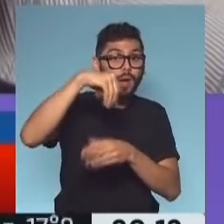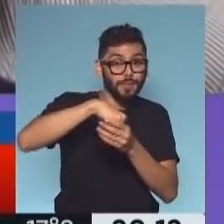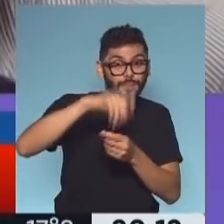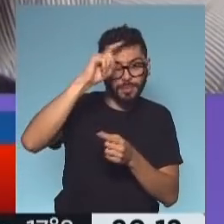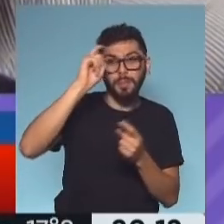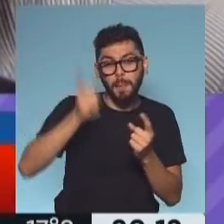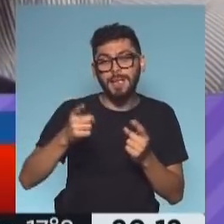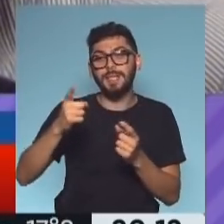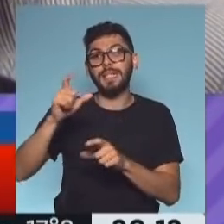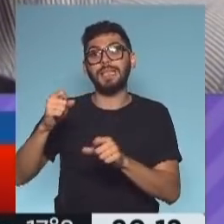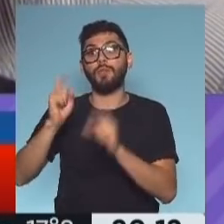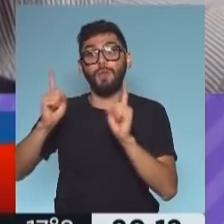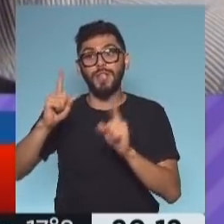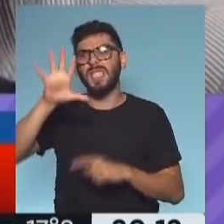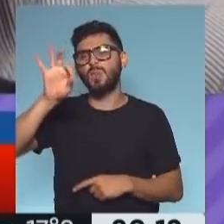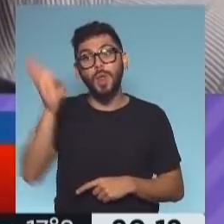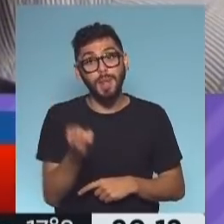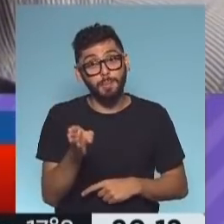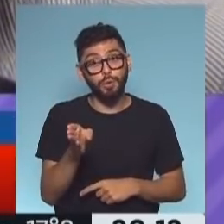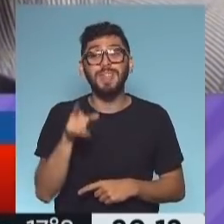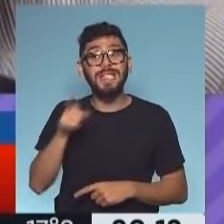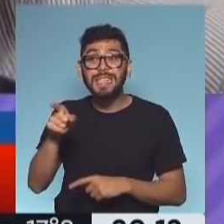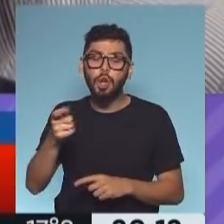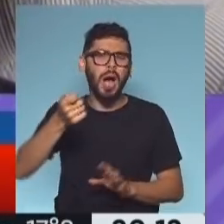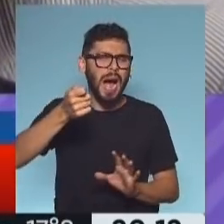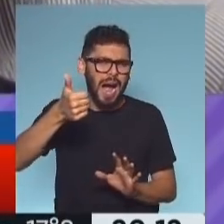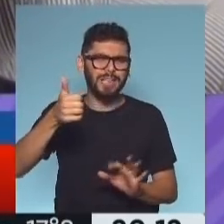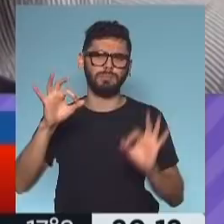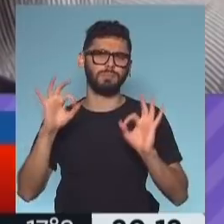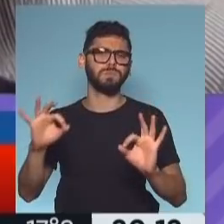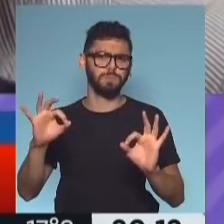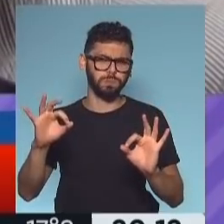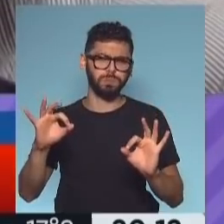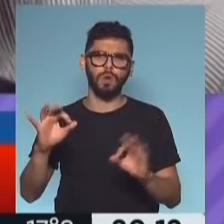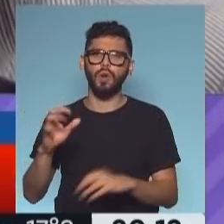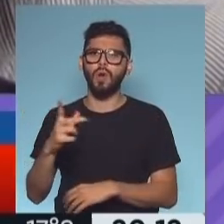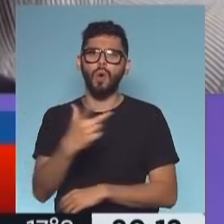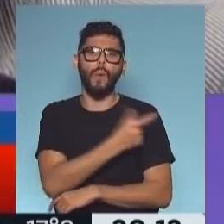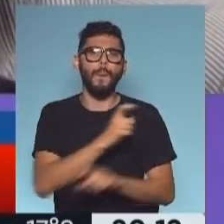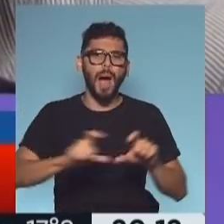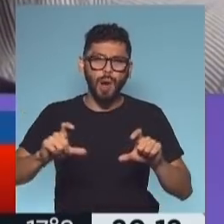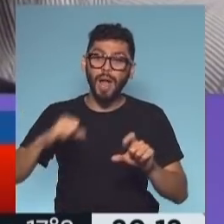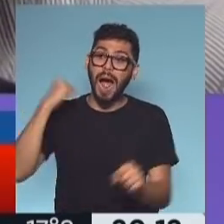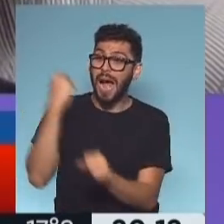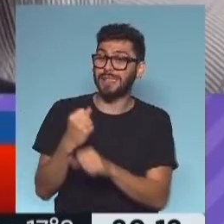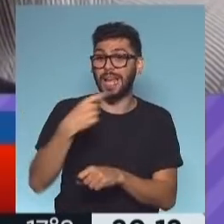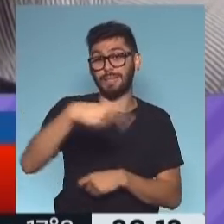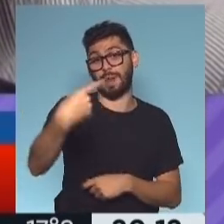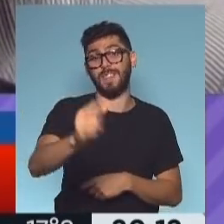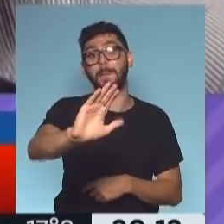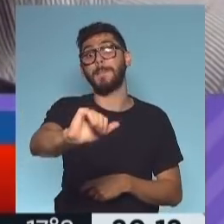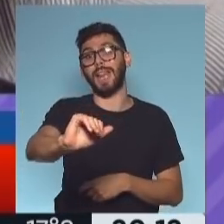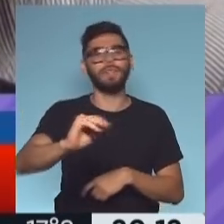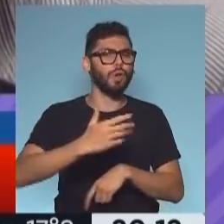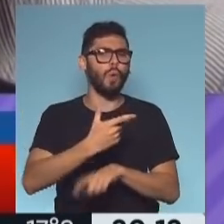de educación. Eso estamos muy cerca de cumplirlo. Tenemos vacunas para dar turnos hasta el día martes de la semana que viene y